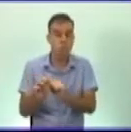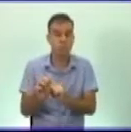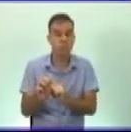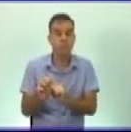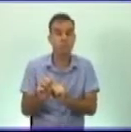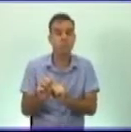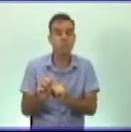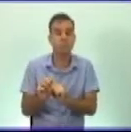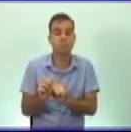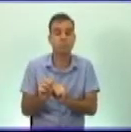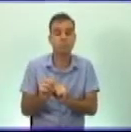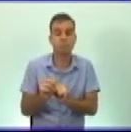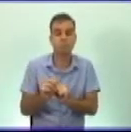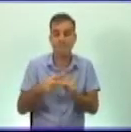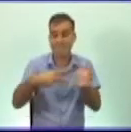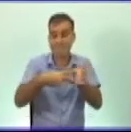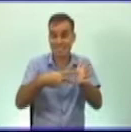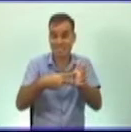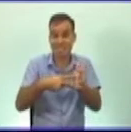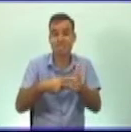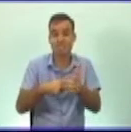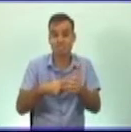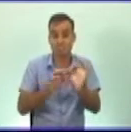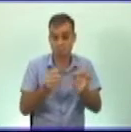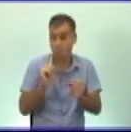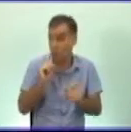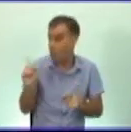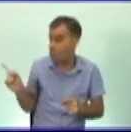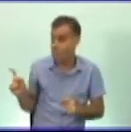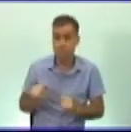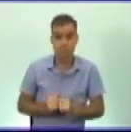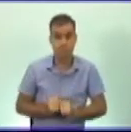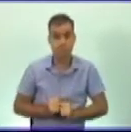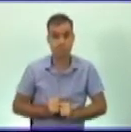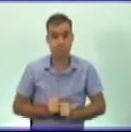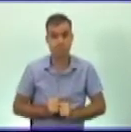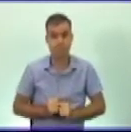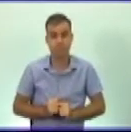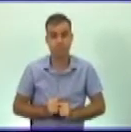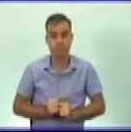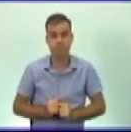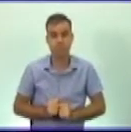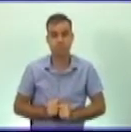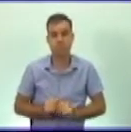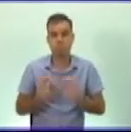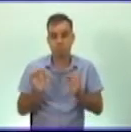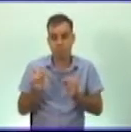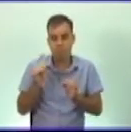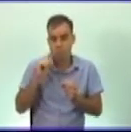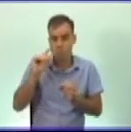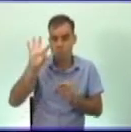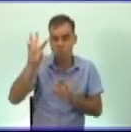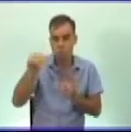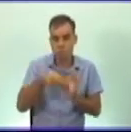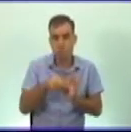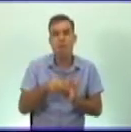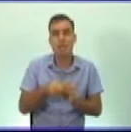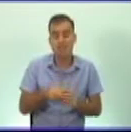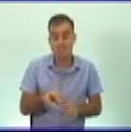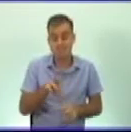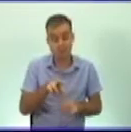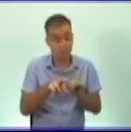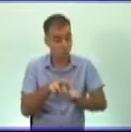a dividir 6.280 por 6,28. De esta forma obtenemos que el radio al